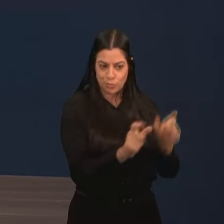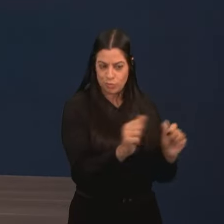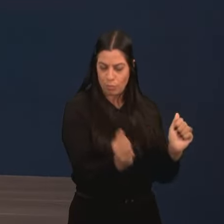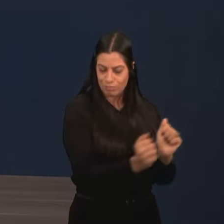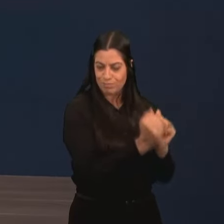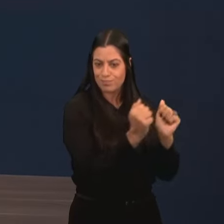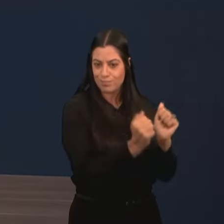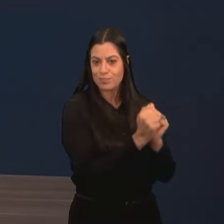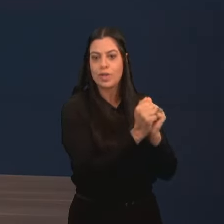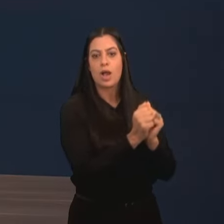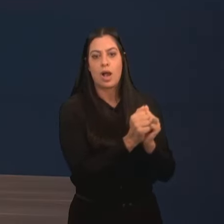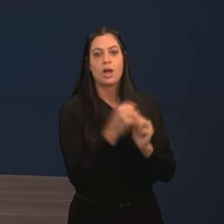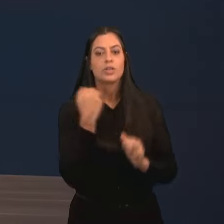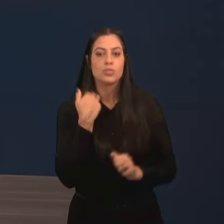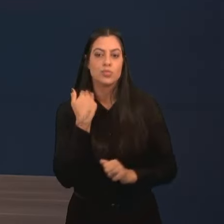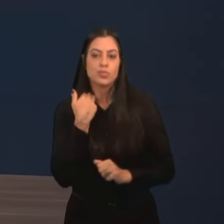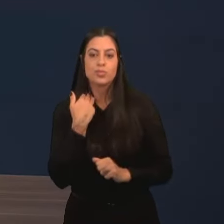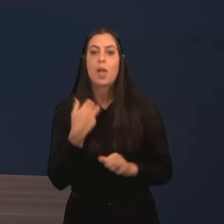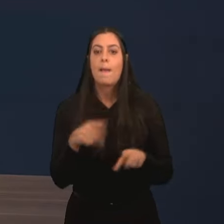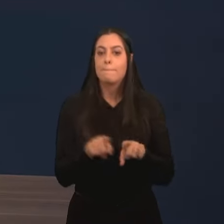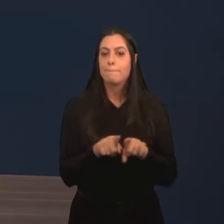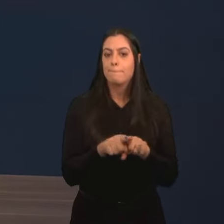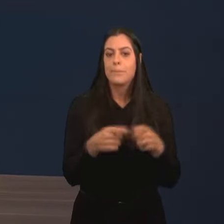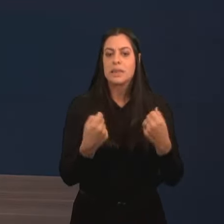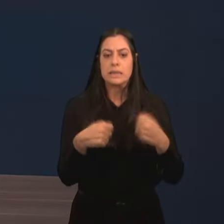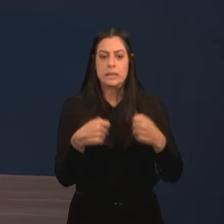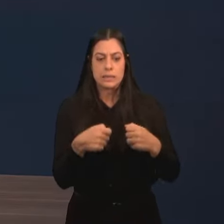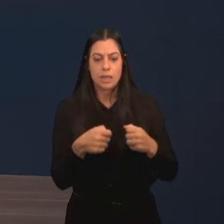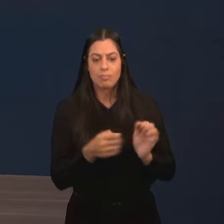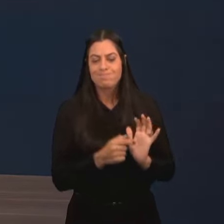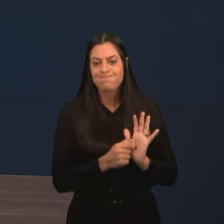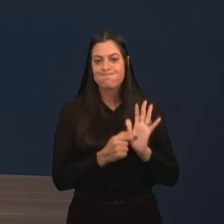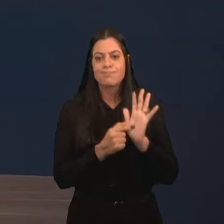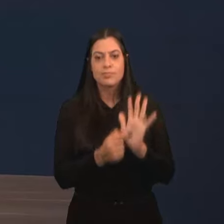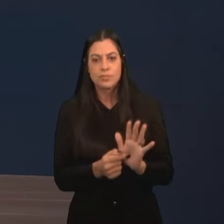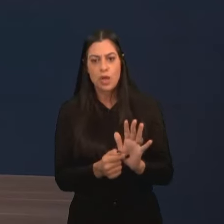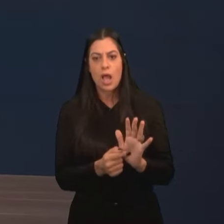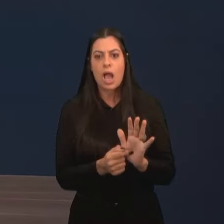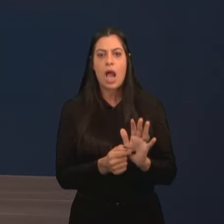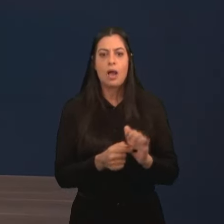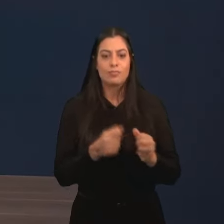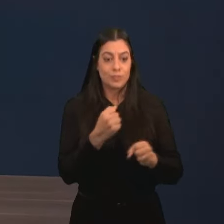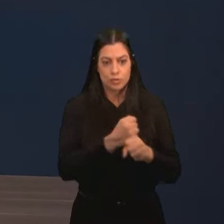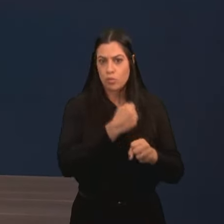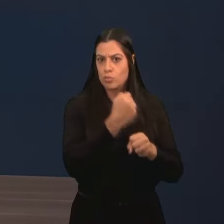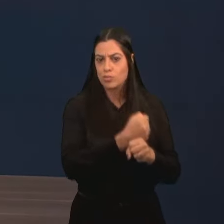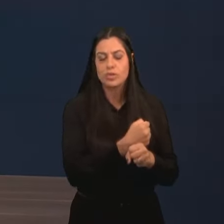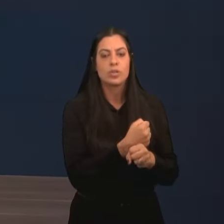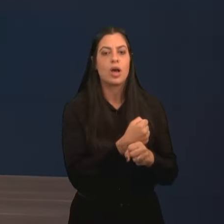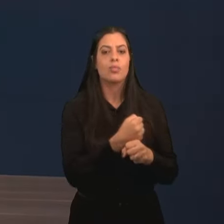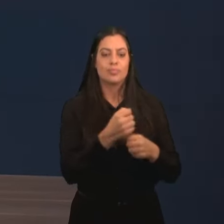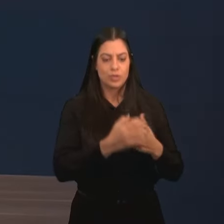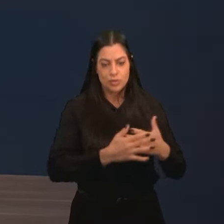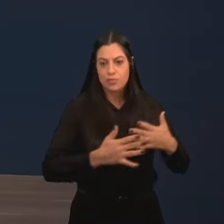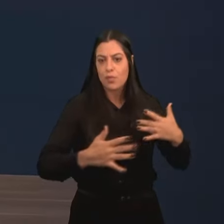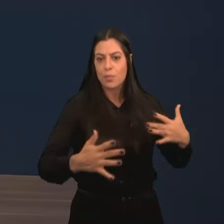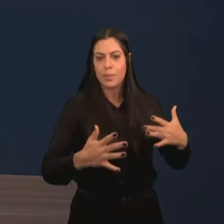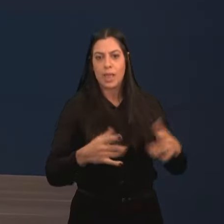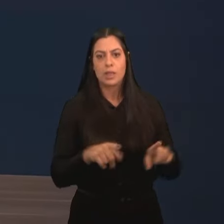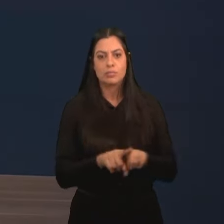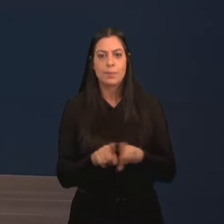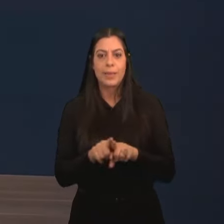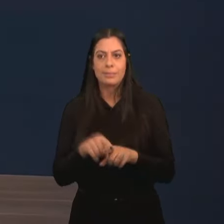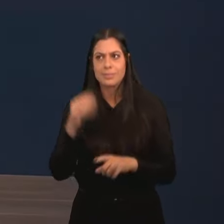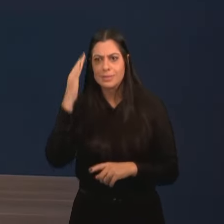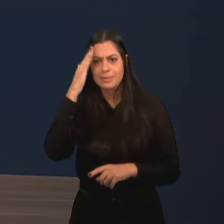integran la magistratura, el sistema de justicia necesita participar de ese desarrollo y de esa construcción.